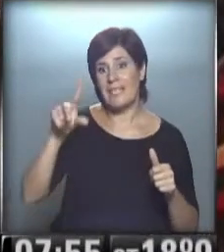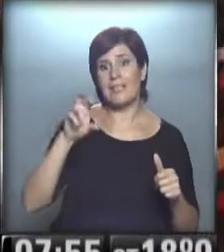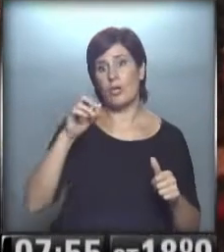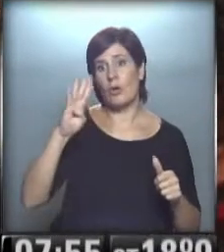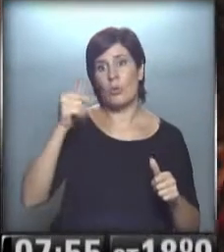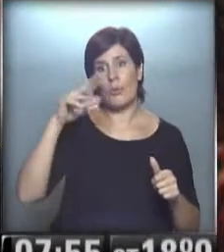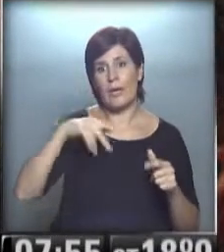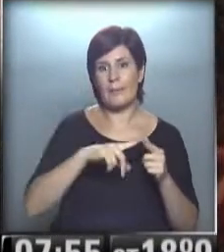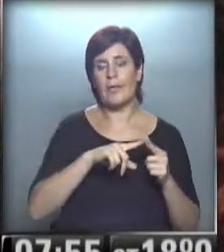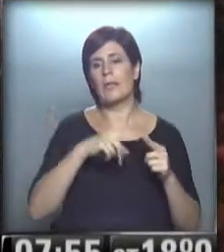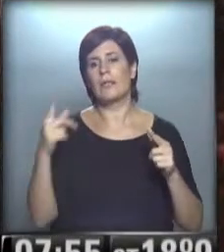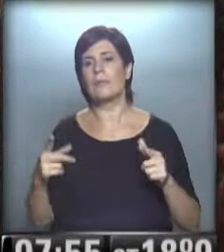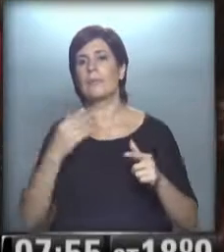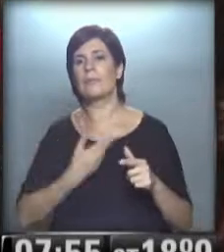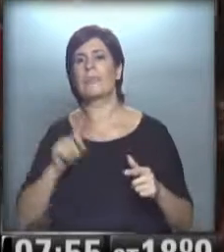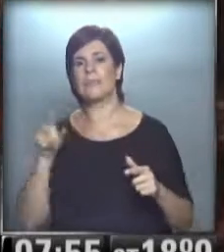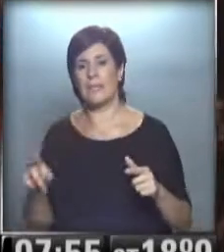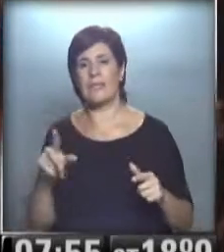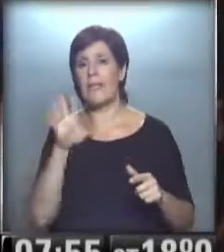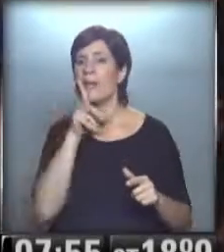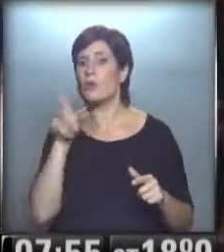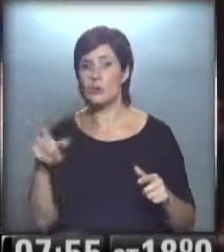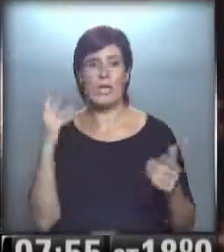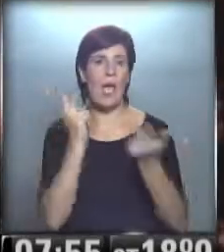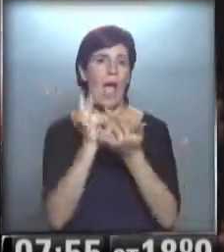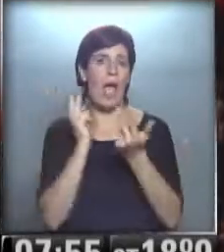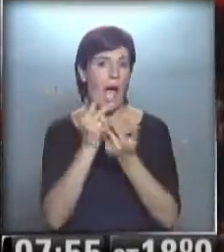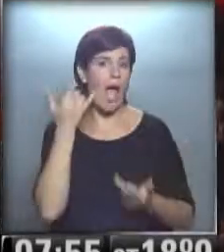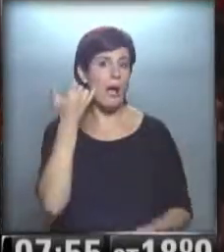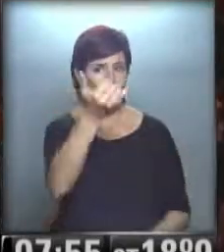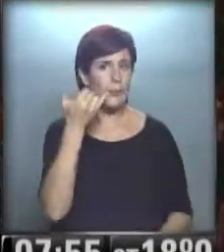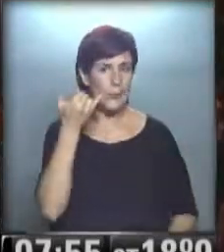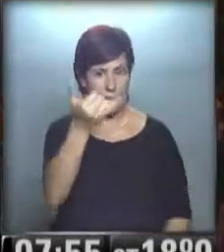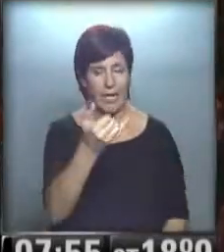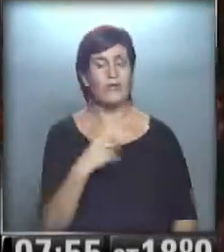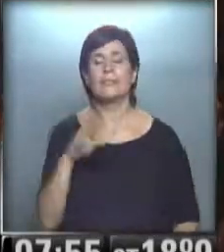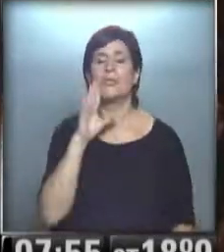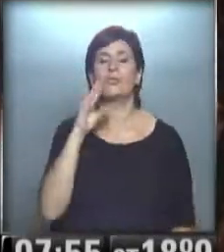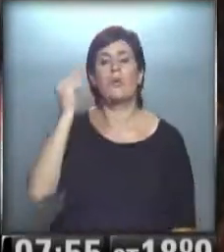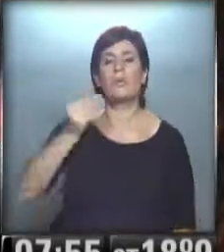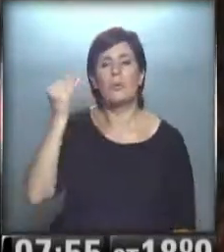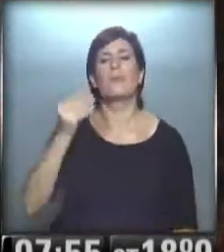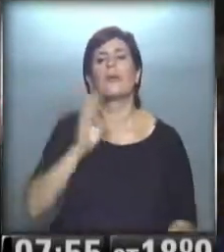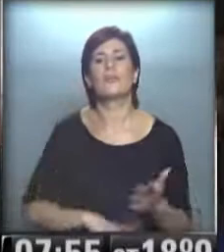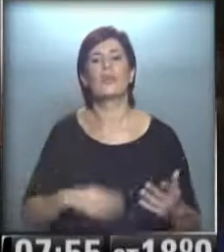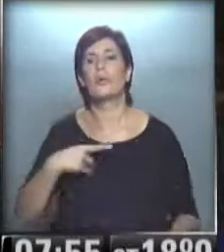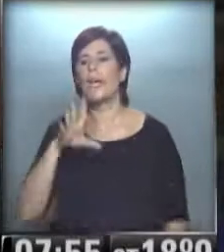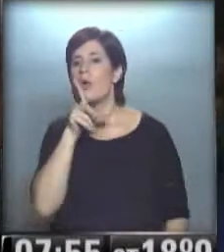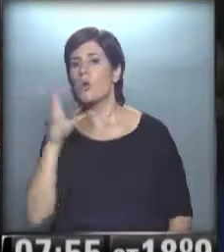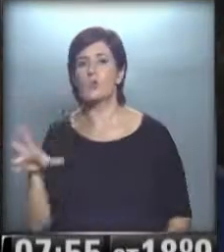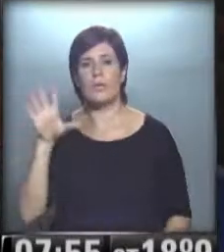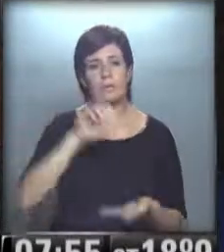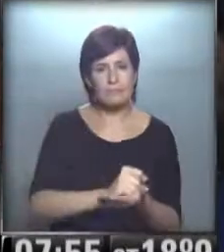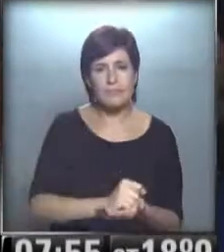telefónico. Claro, Estados Unidos está muy preocupado porque Rusia avance sobre Crimea, lo adjunte como